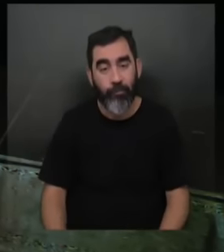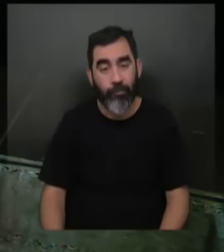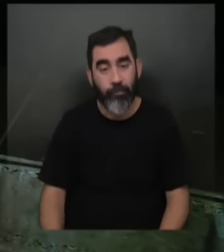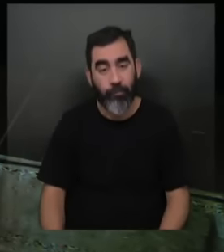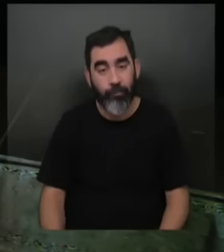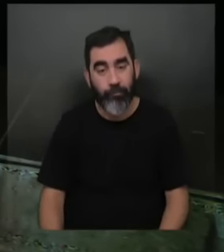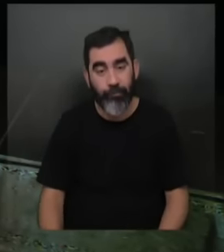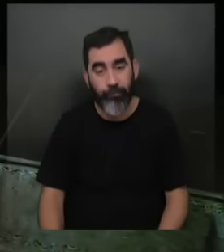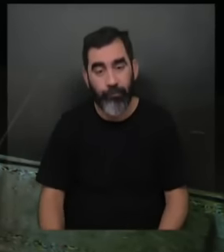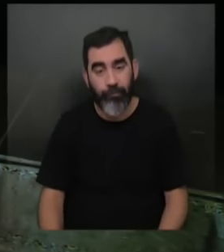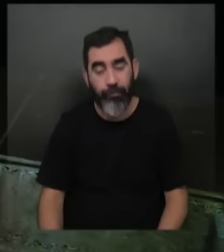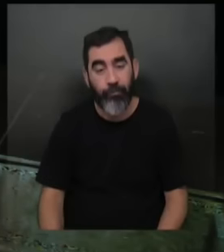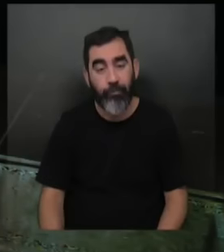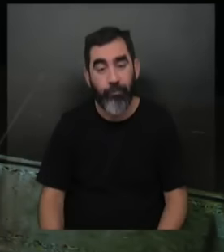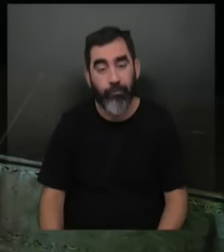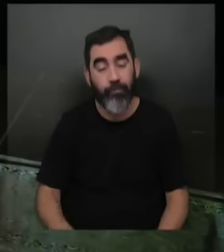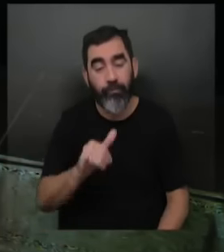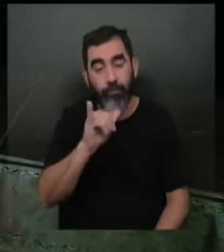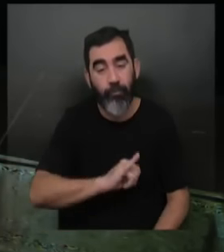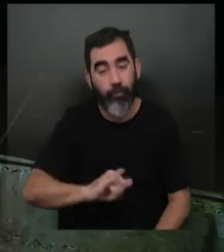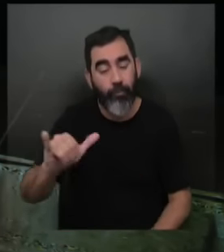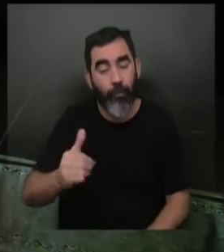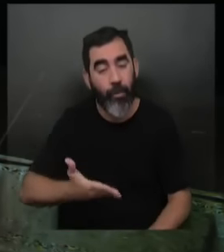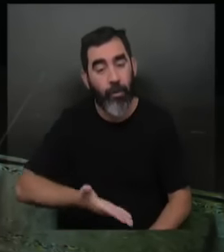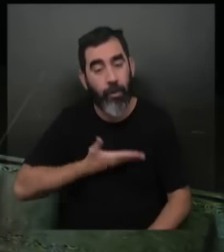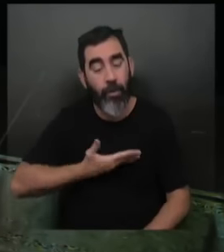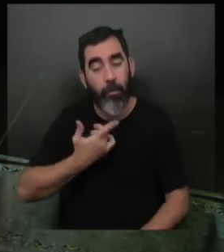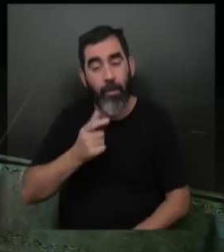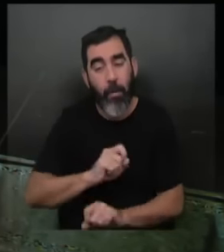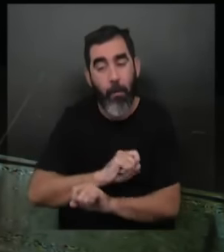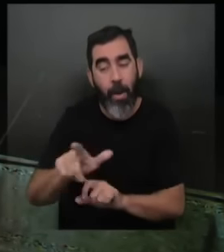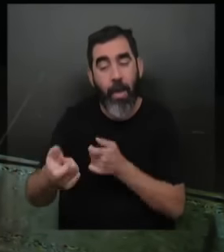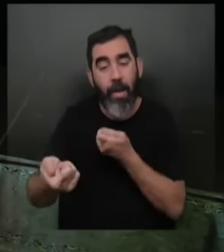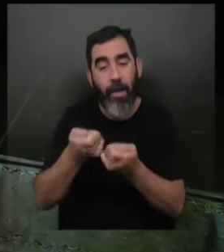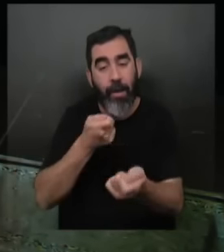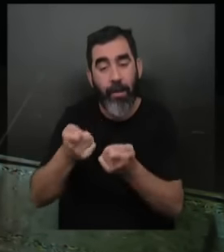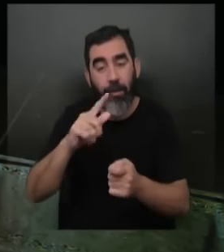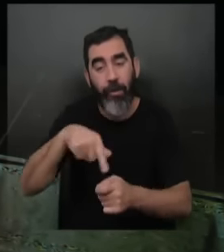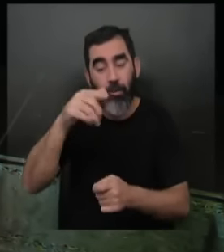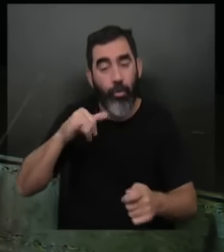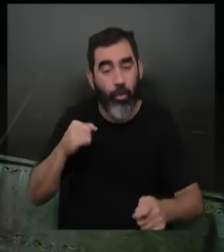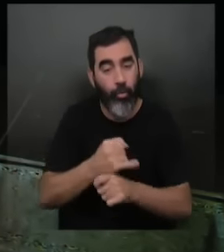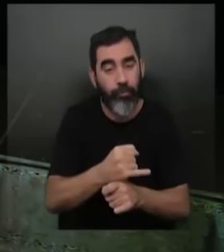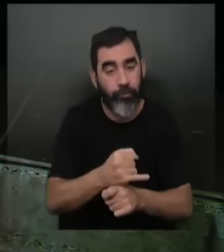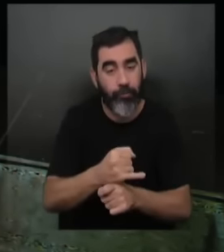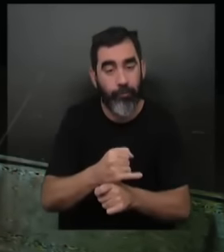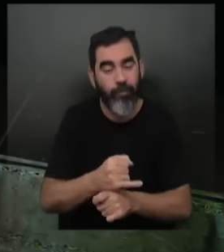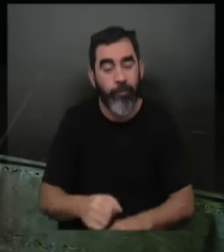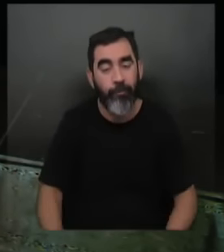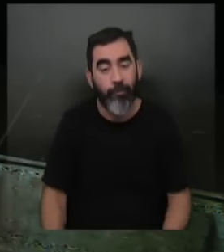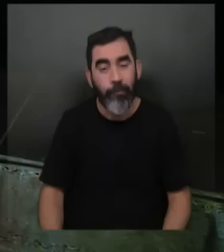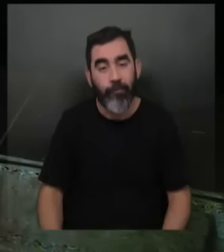pudo confirmar mbd noticias la demanda serían reclamo por lo que consideran una mala gestión eh posterior al accidente durante la cual